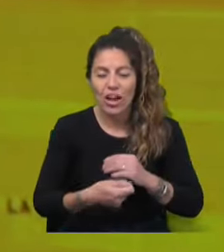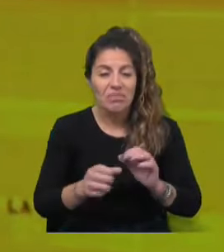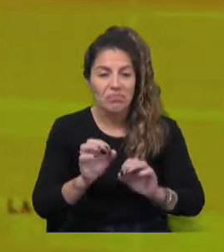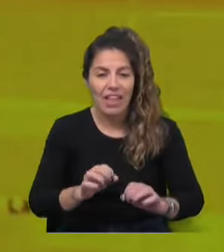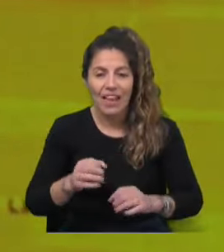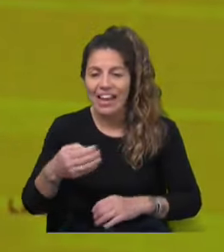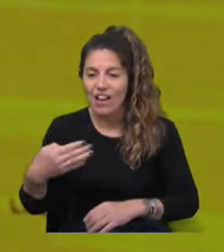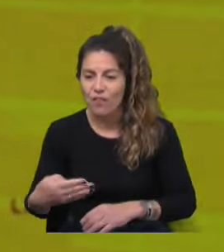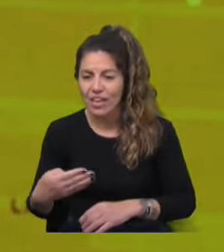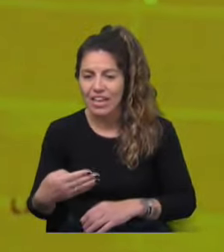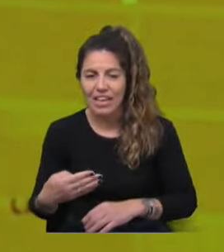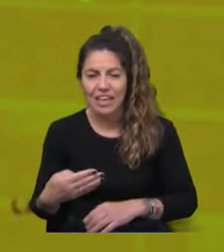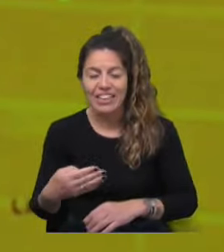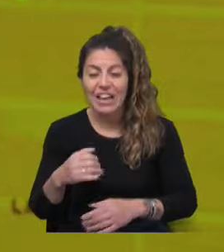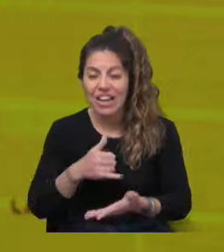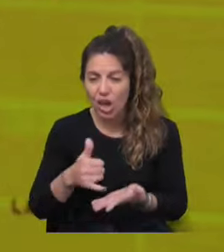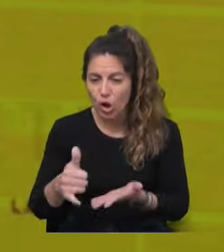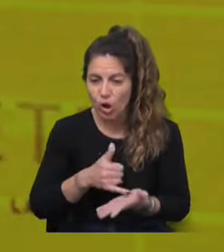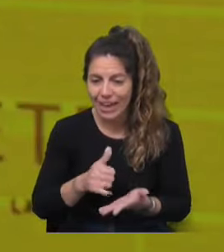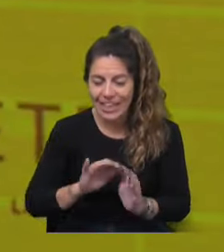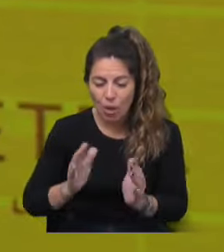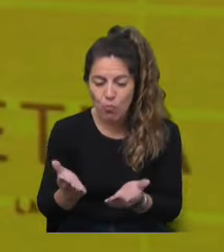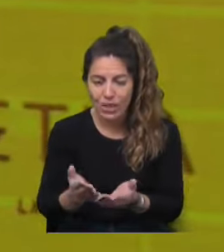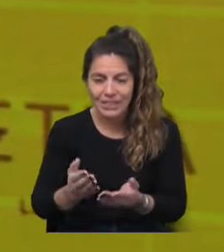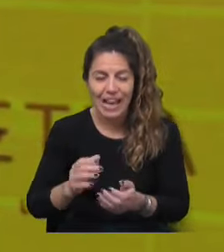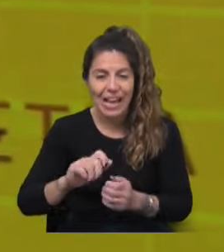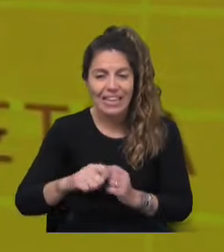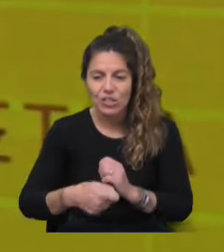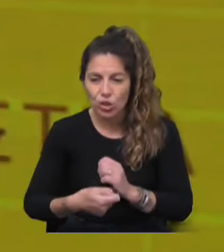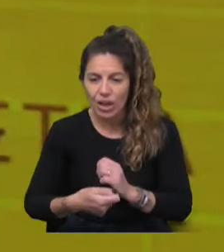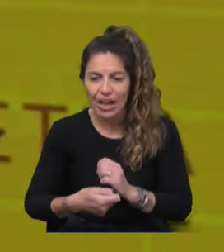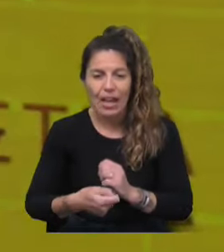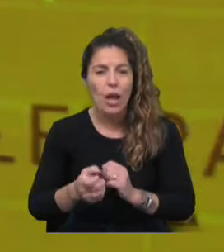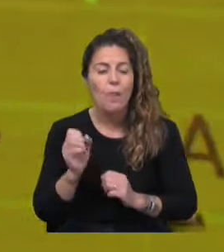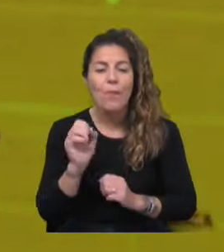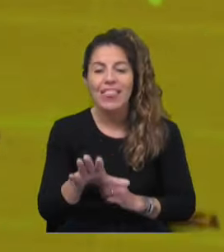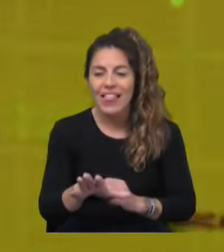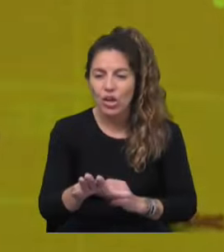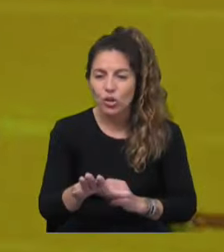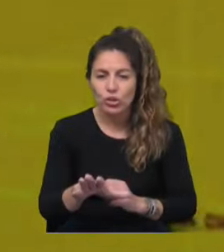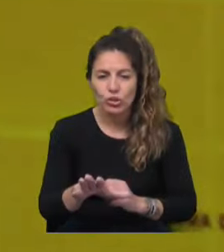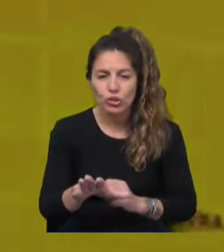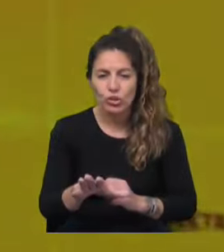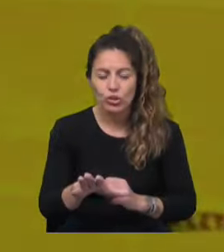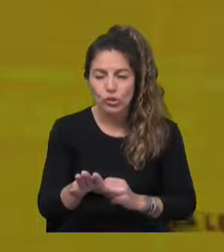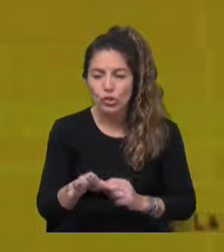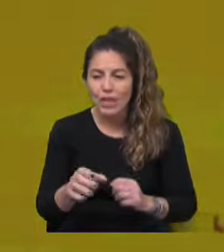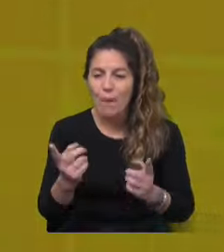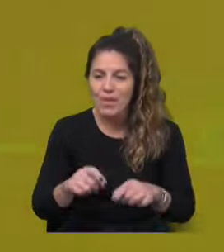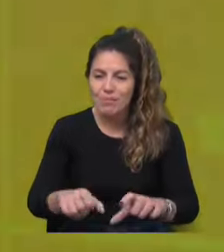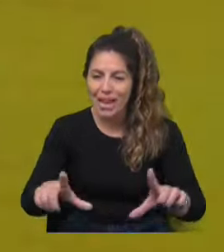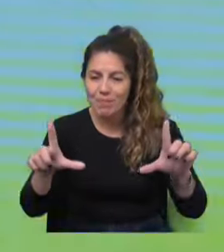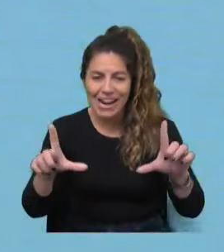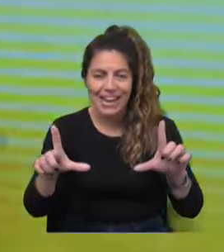que estaba, la cocaína envuelta en harina de soja. Bueno, mandaron, ¿no?, la misma imagen